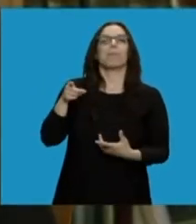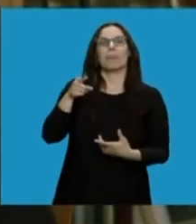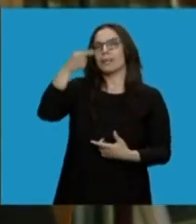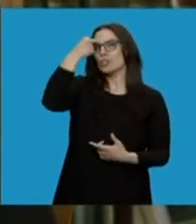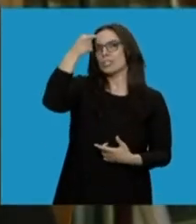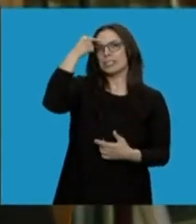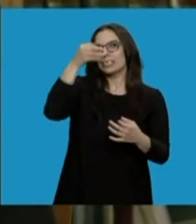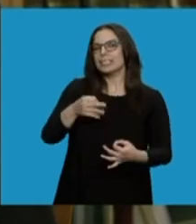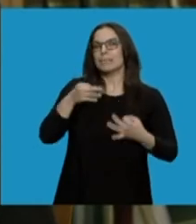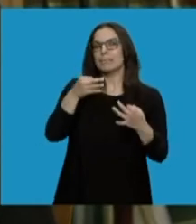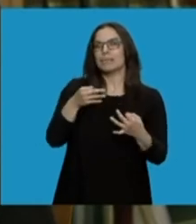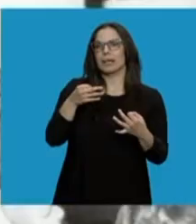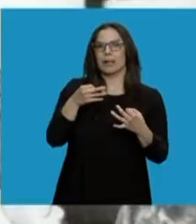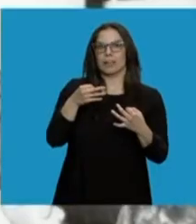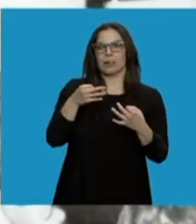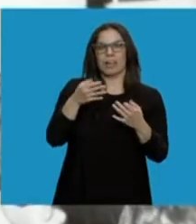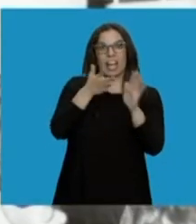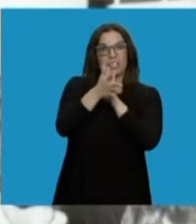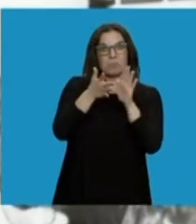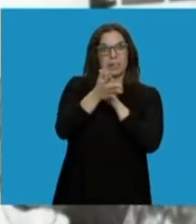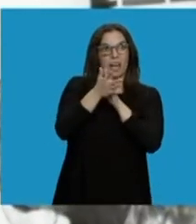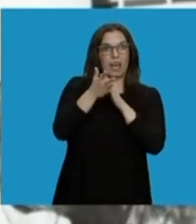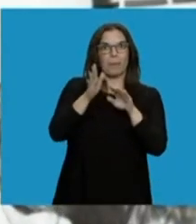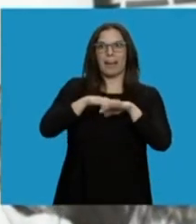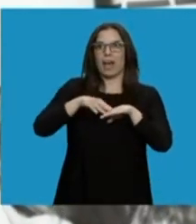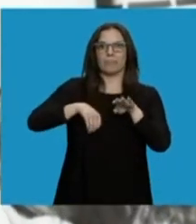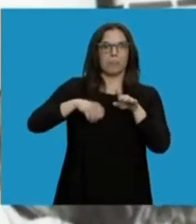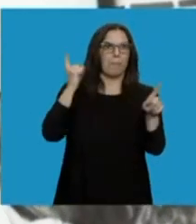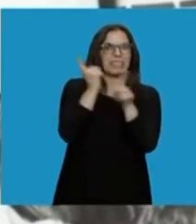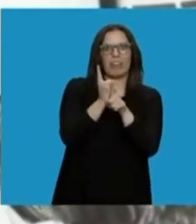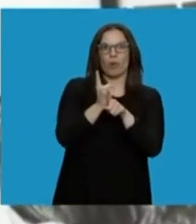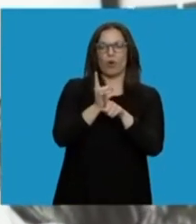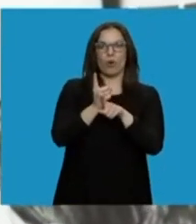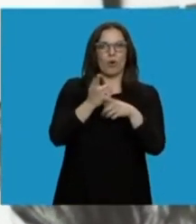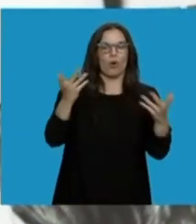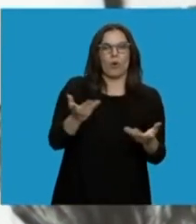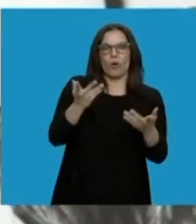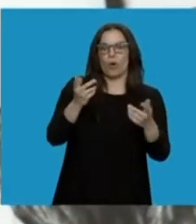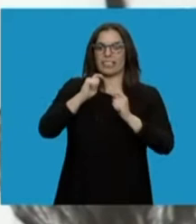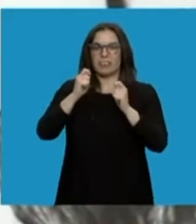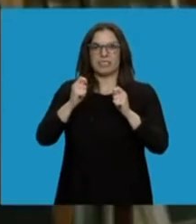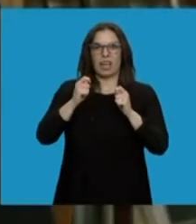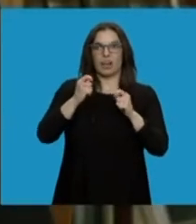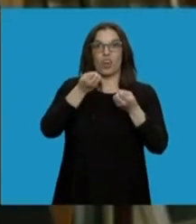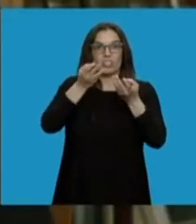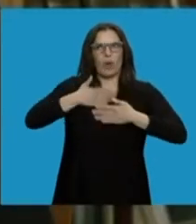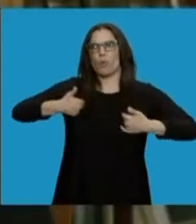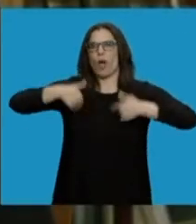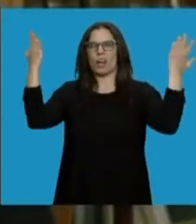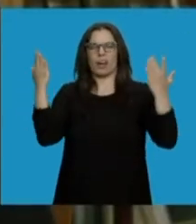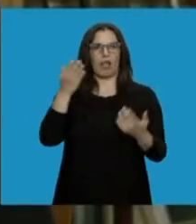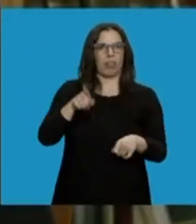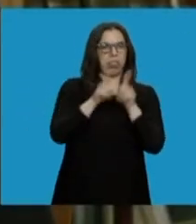que no valía cualquier cosa para contar un partido o contar o hacer una entrevista, había que tenía